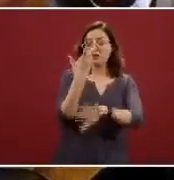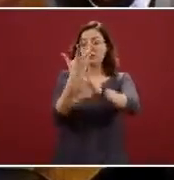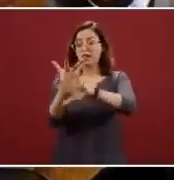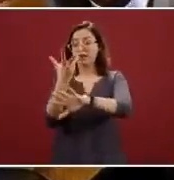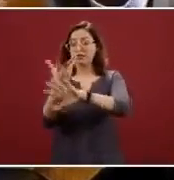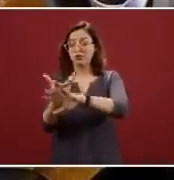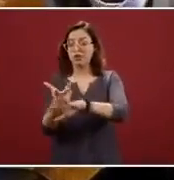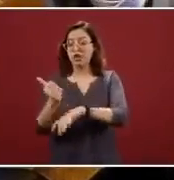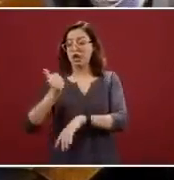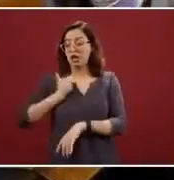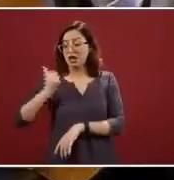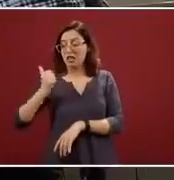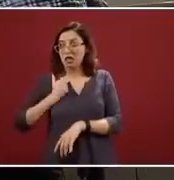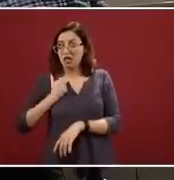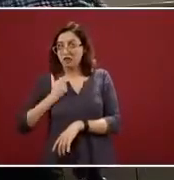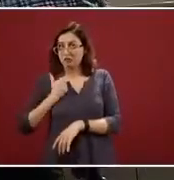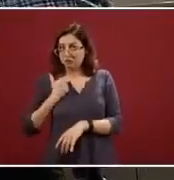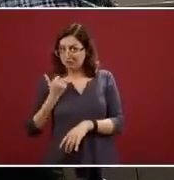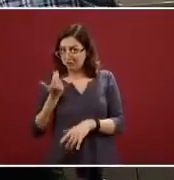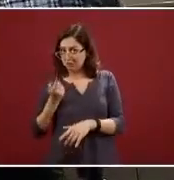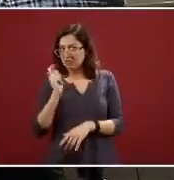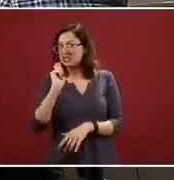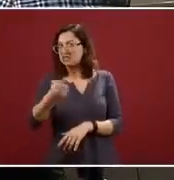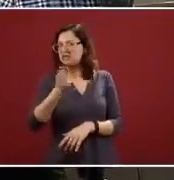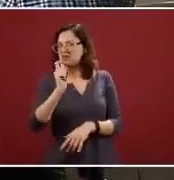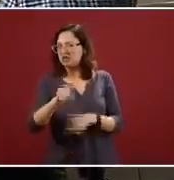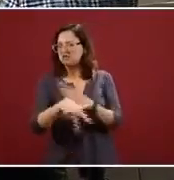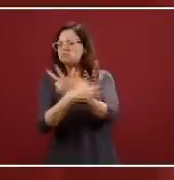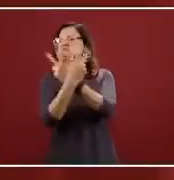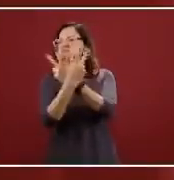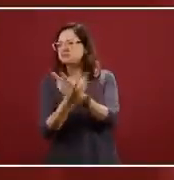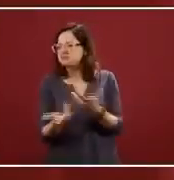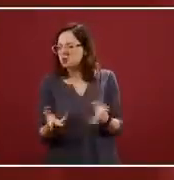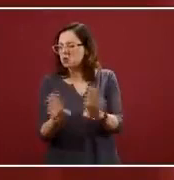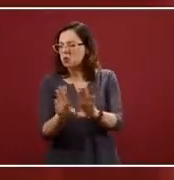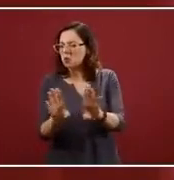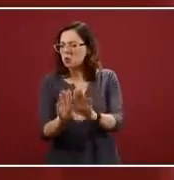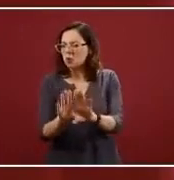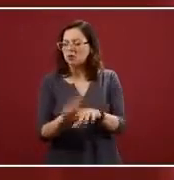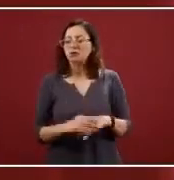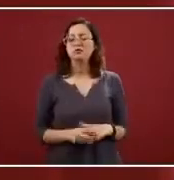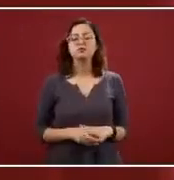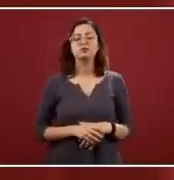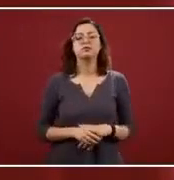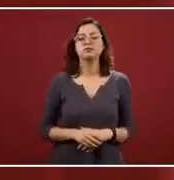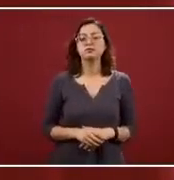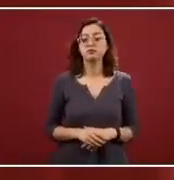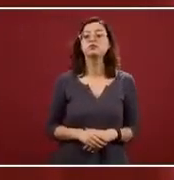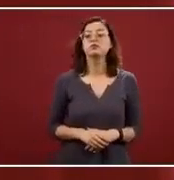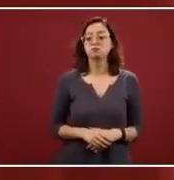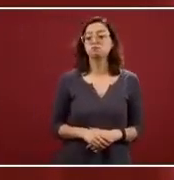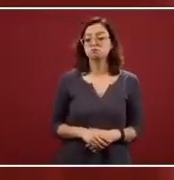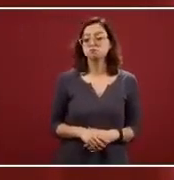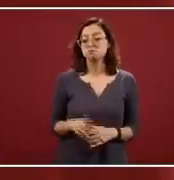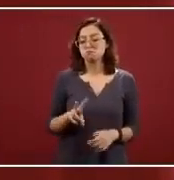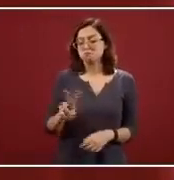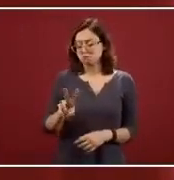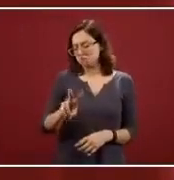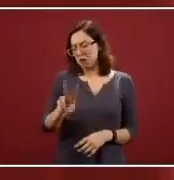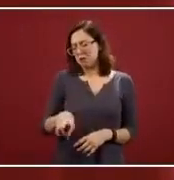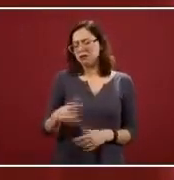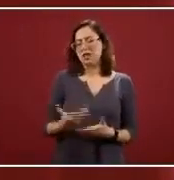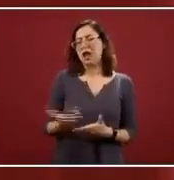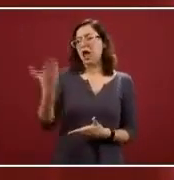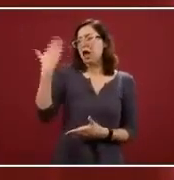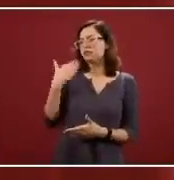ministra de Canadá. Gracias. Gracias. Rápidamente, de la estimación, sí, en efecto, al inicio se hicieron algunas estimaciones